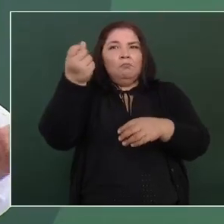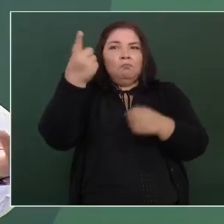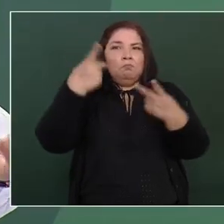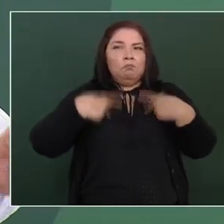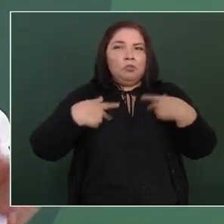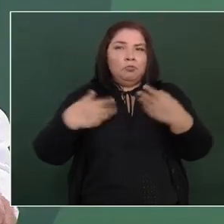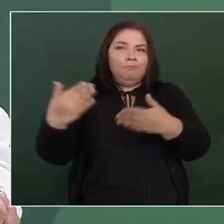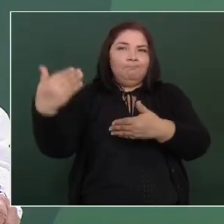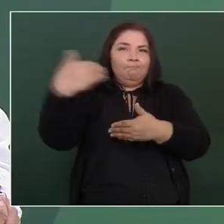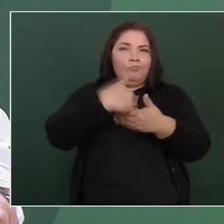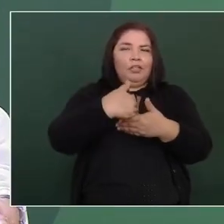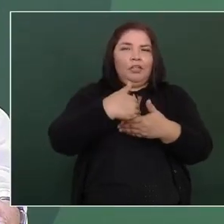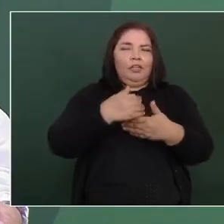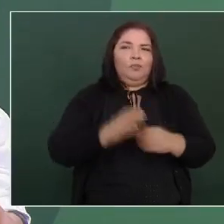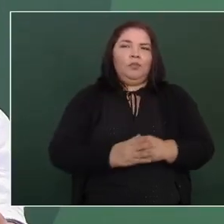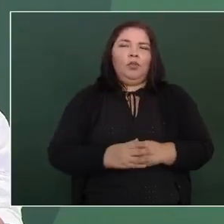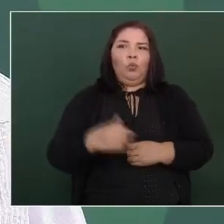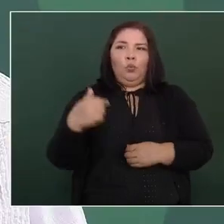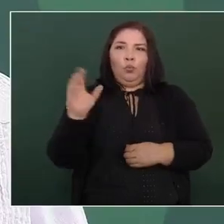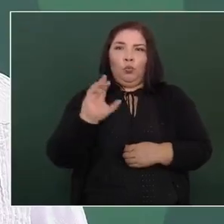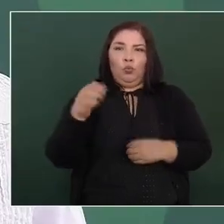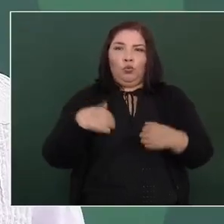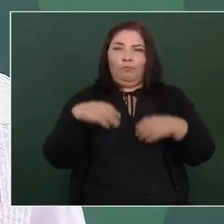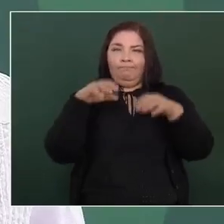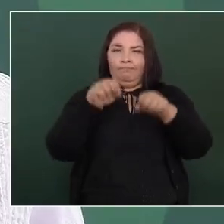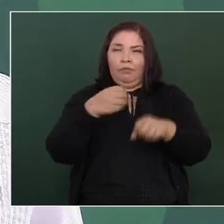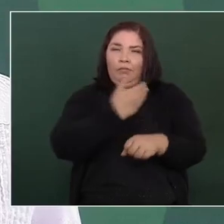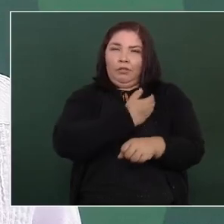Cuando llegué a la presidencia, el salario mínimo